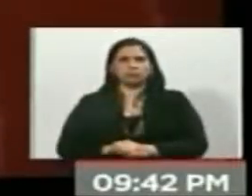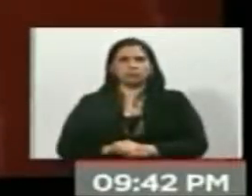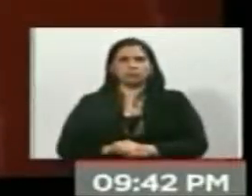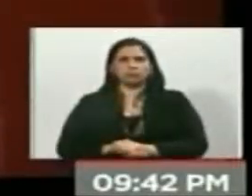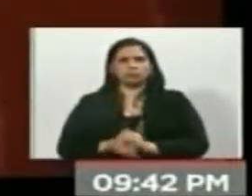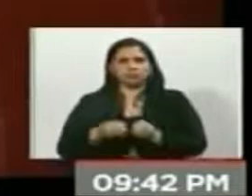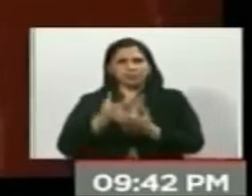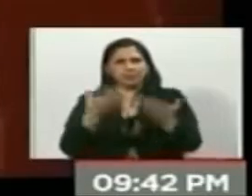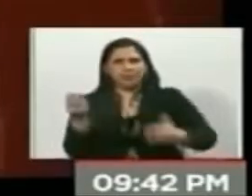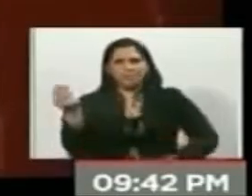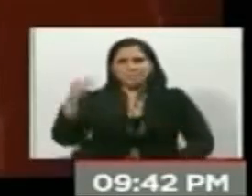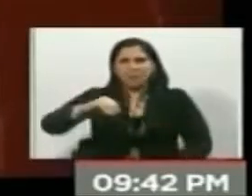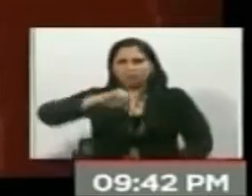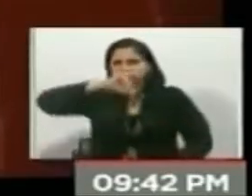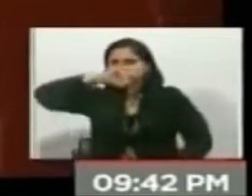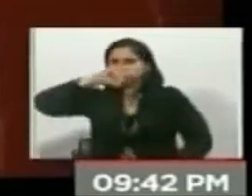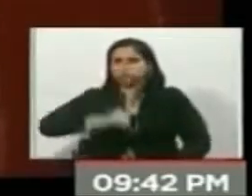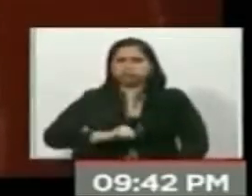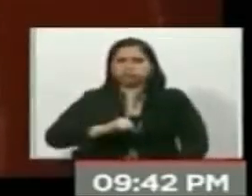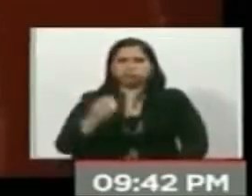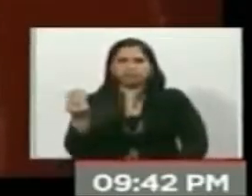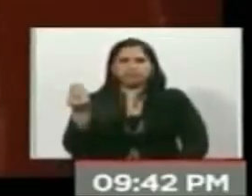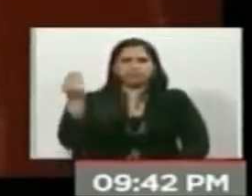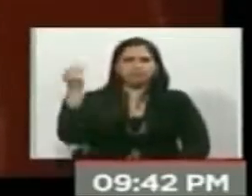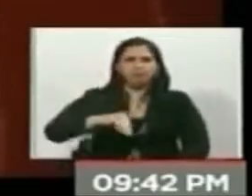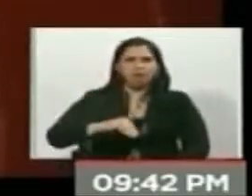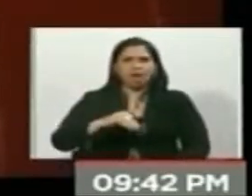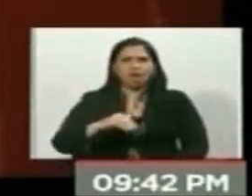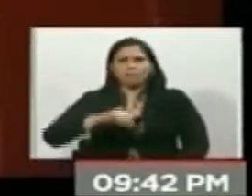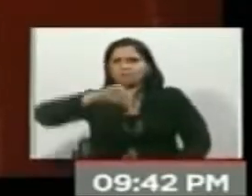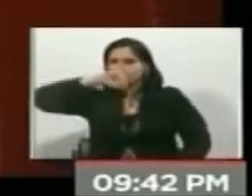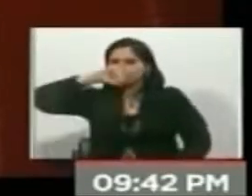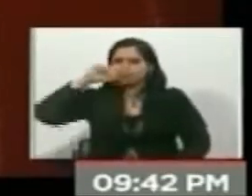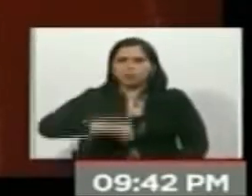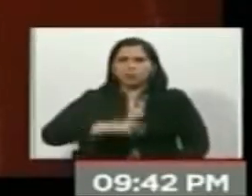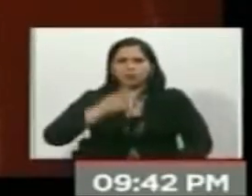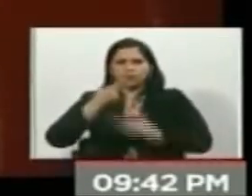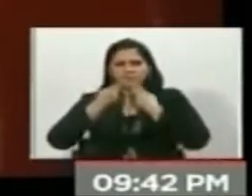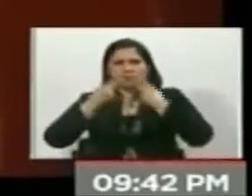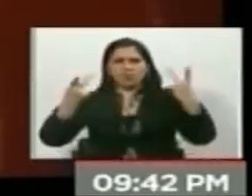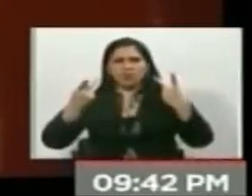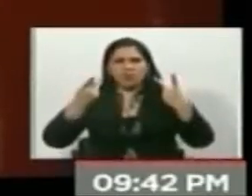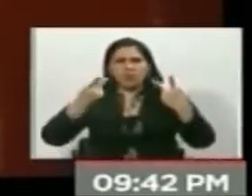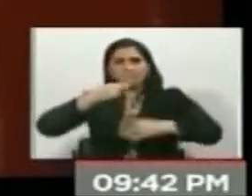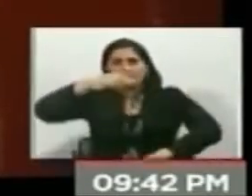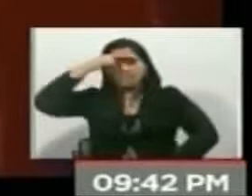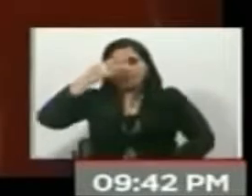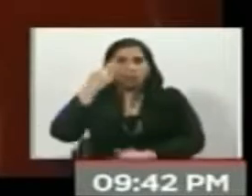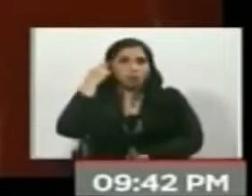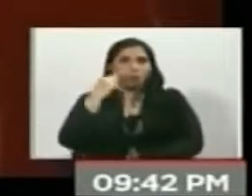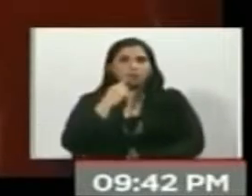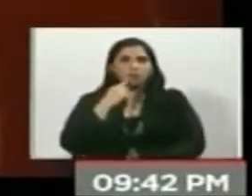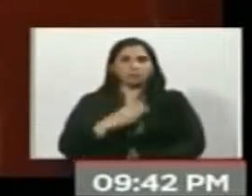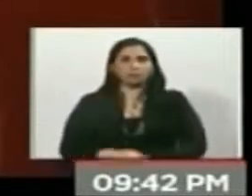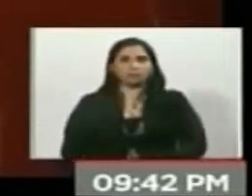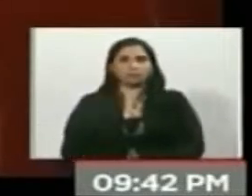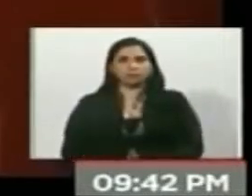Ese más preciado, el más preciado, para decirlo con el padre Bolívar,